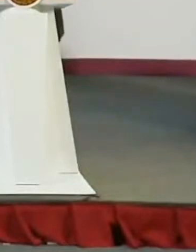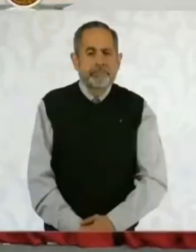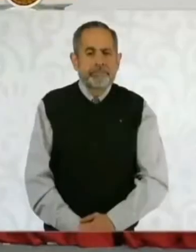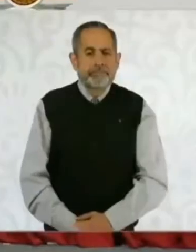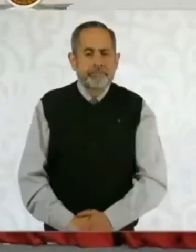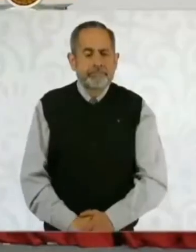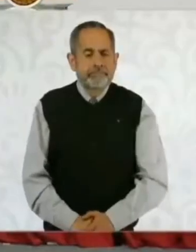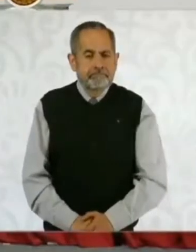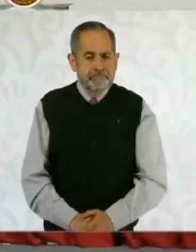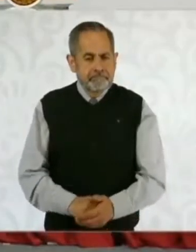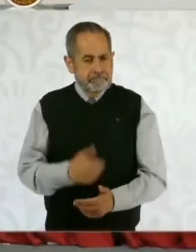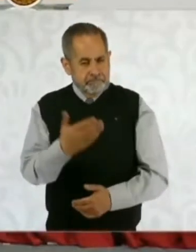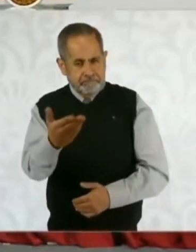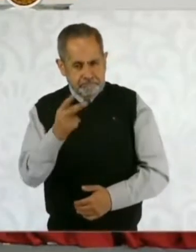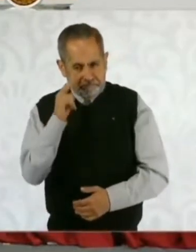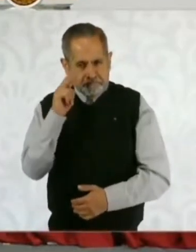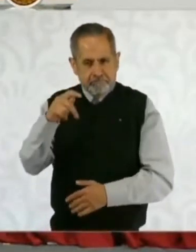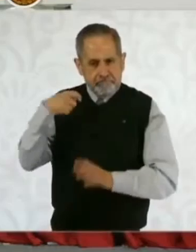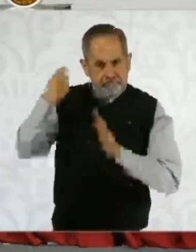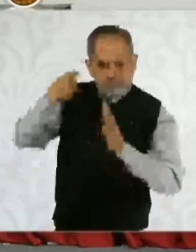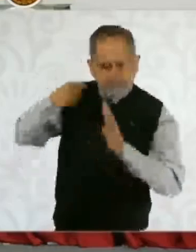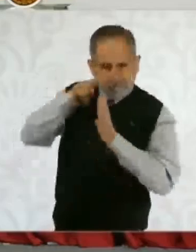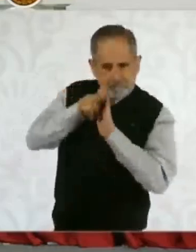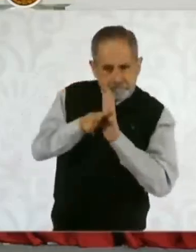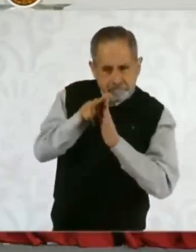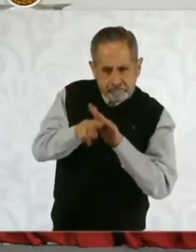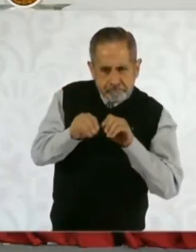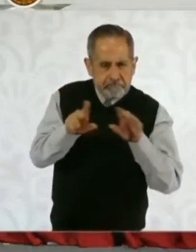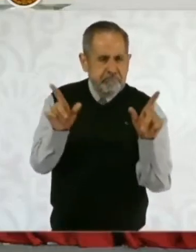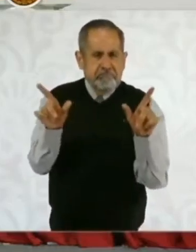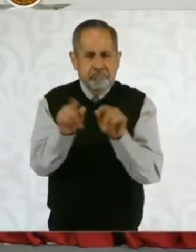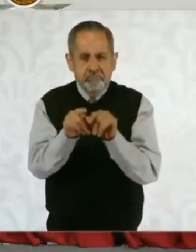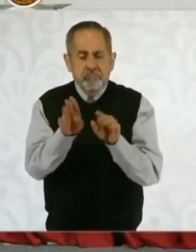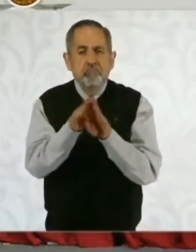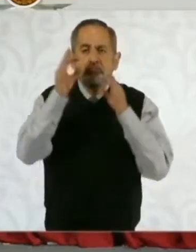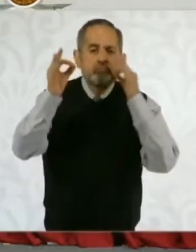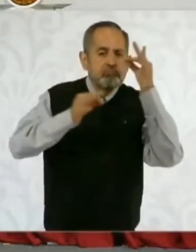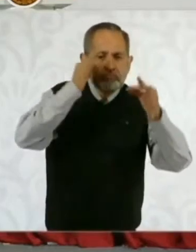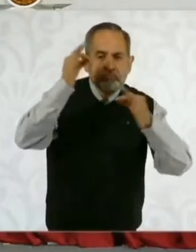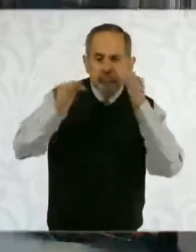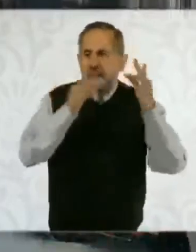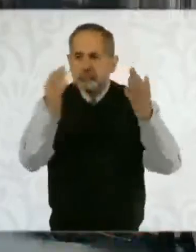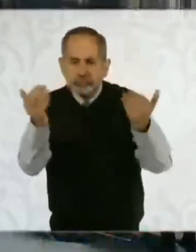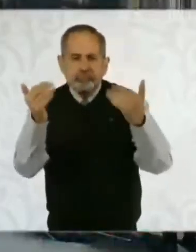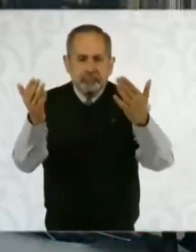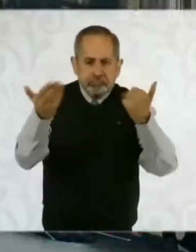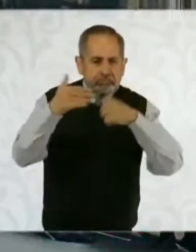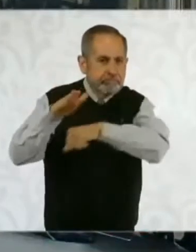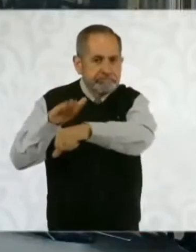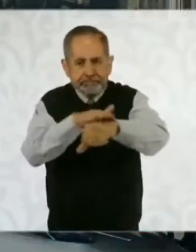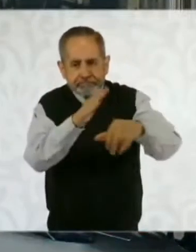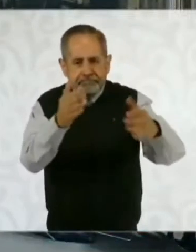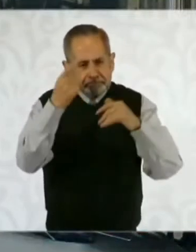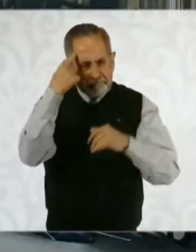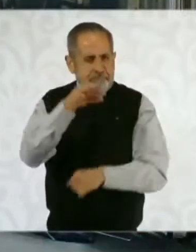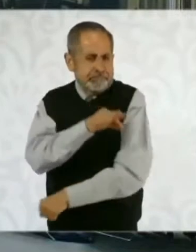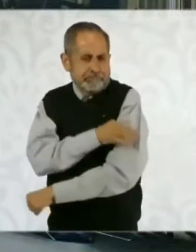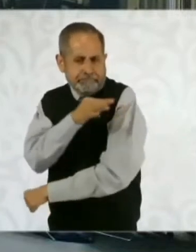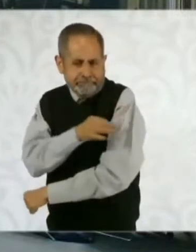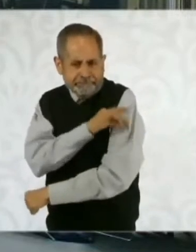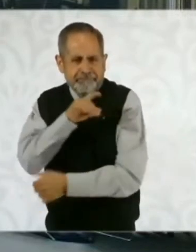Les vamos a invitar a que vean un video breve de la campaña que estamos haciendo